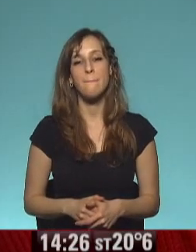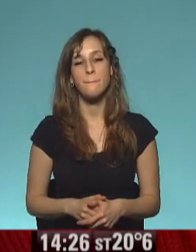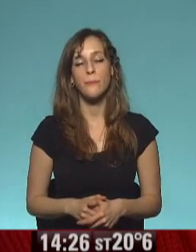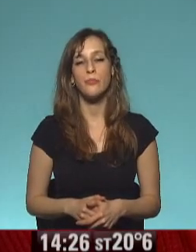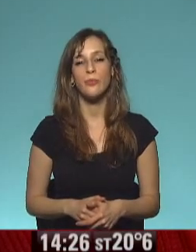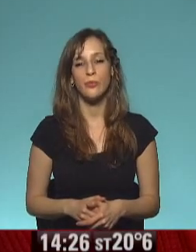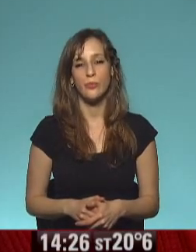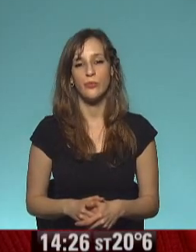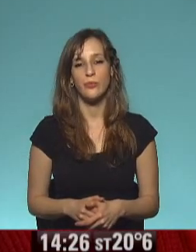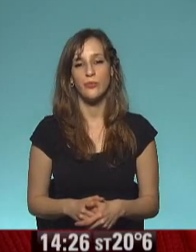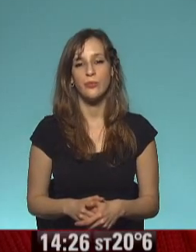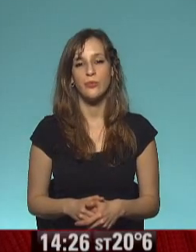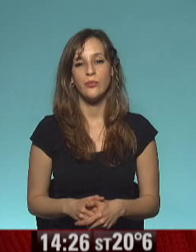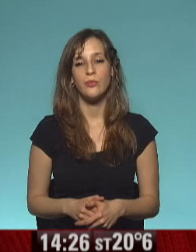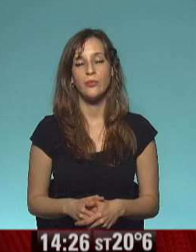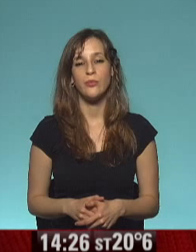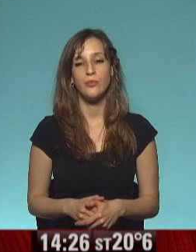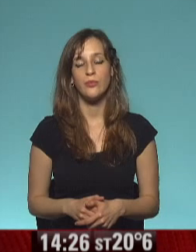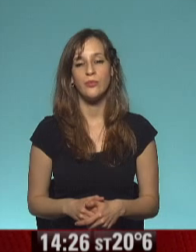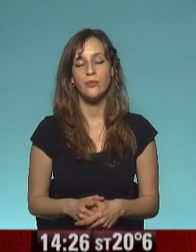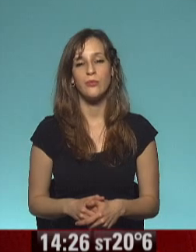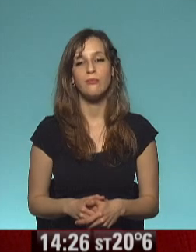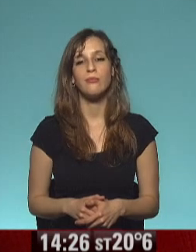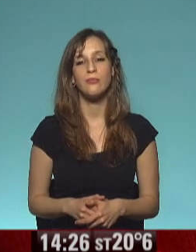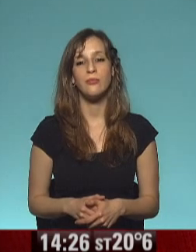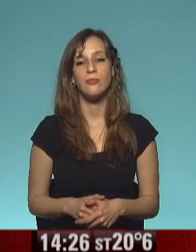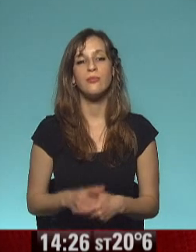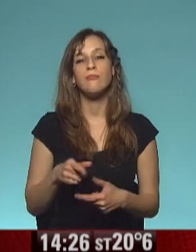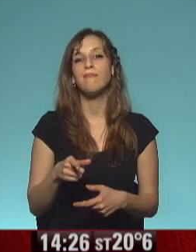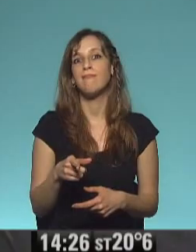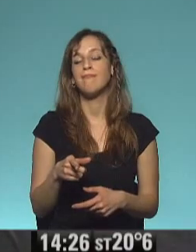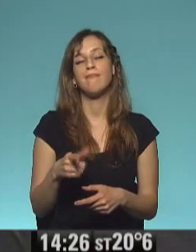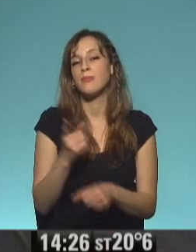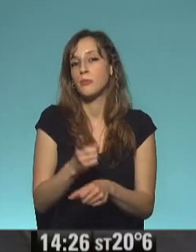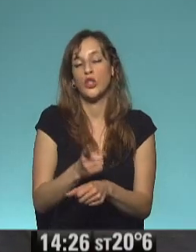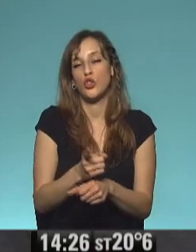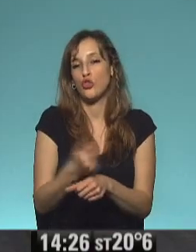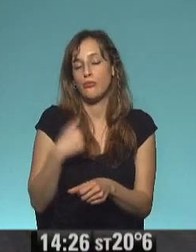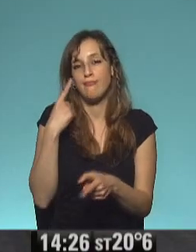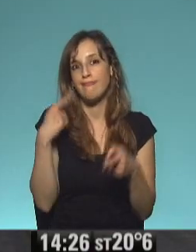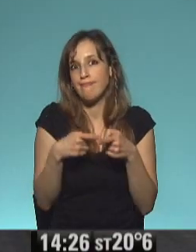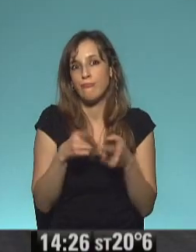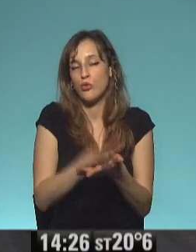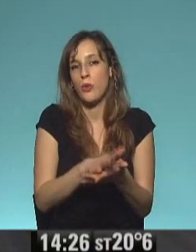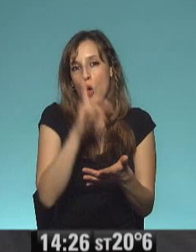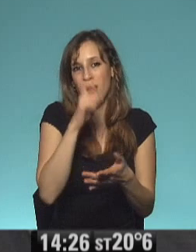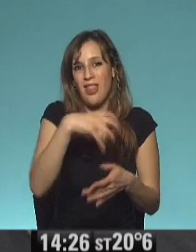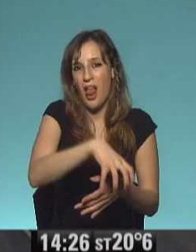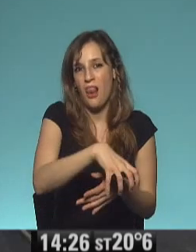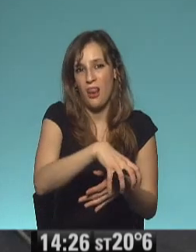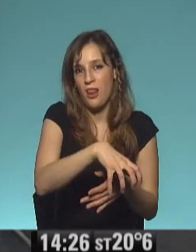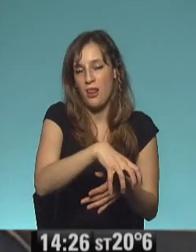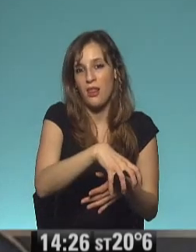de mayores cuentas, como dijo él. No, no, no, eso es una de las cosas que me planteó el primer día. Y claro, es inexplicable porque